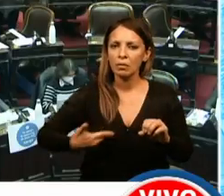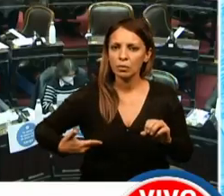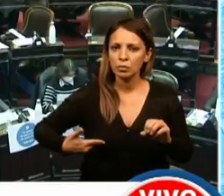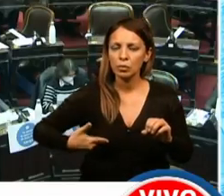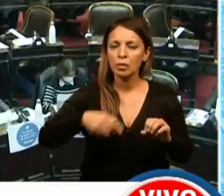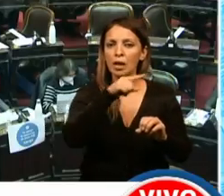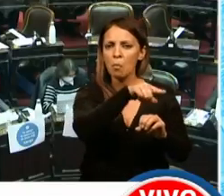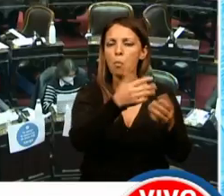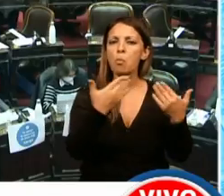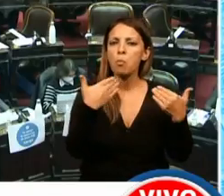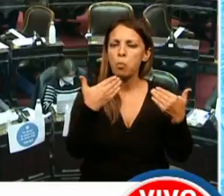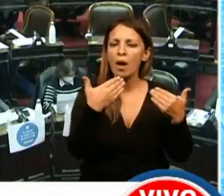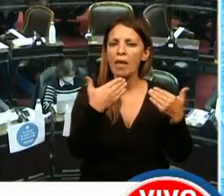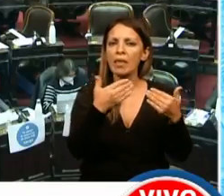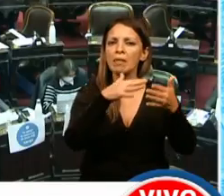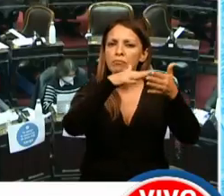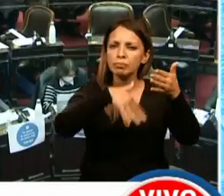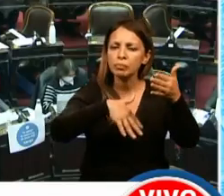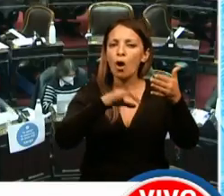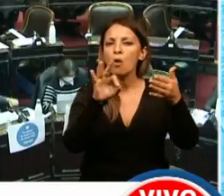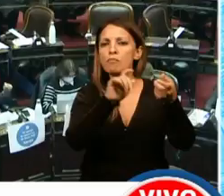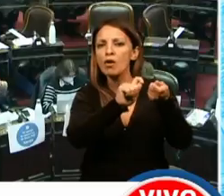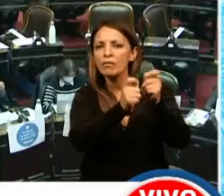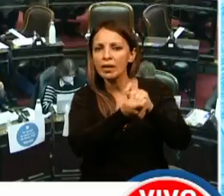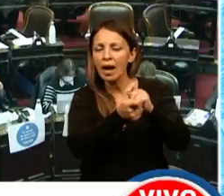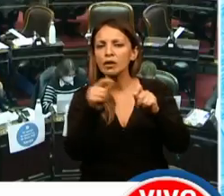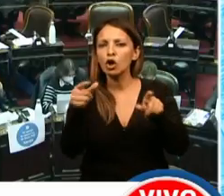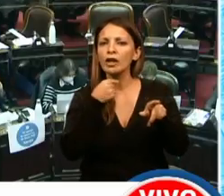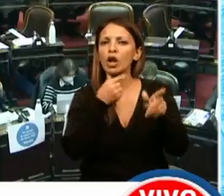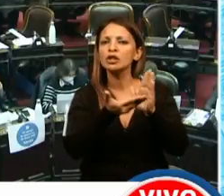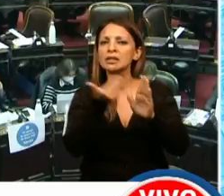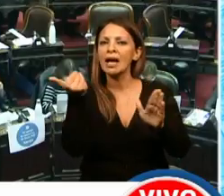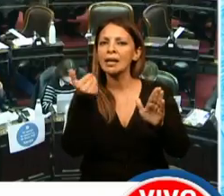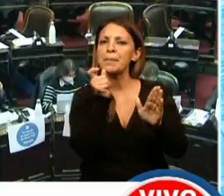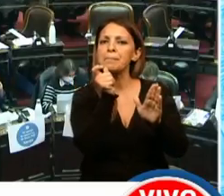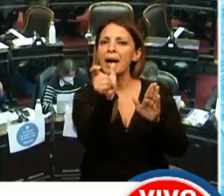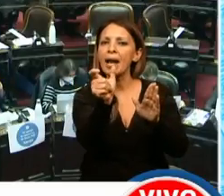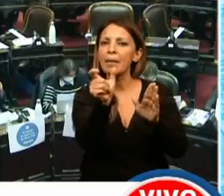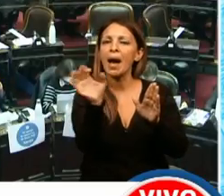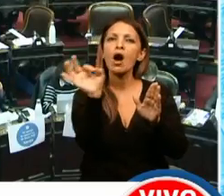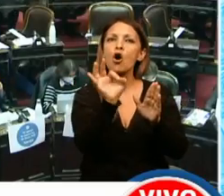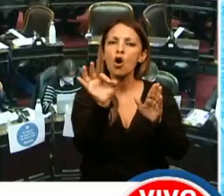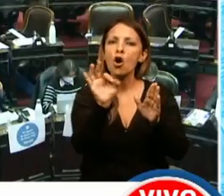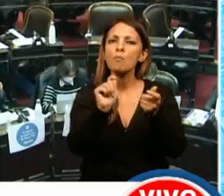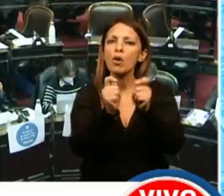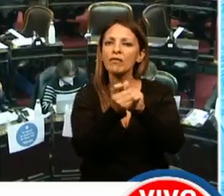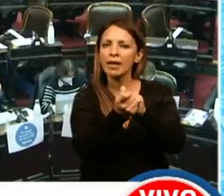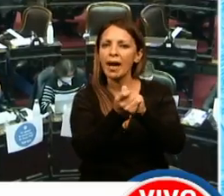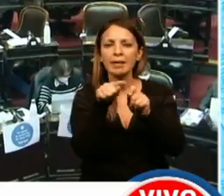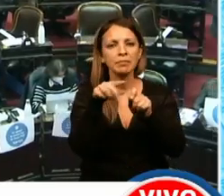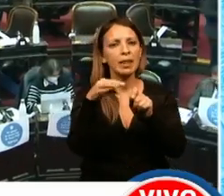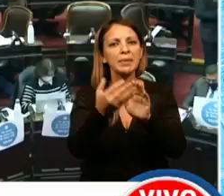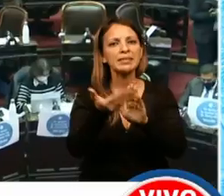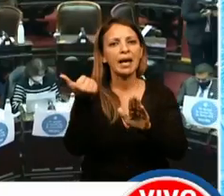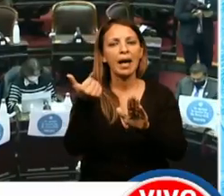ampliar o modificar pido que se elimine la palabra o modificar para que la